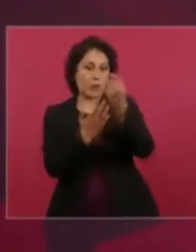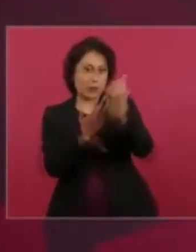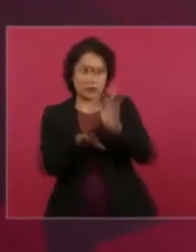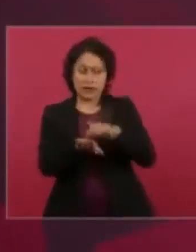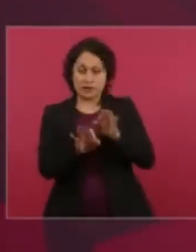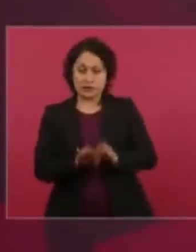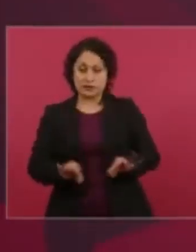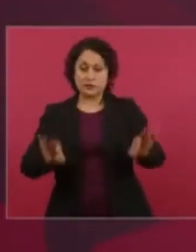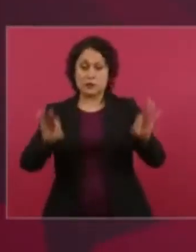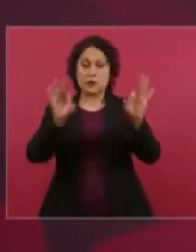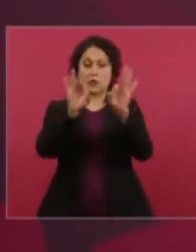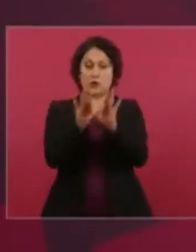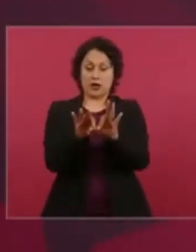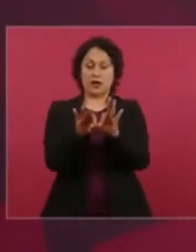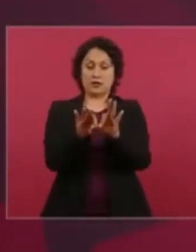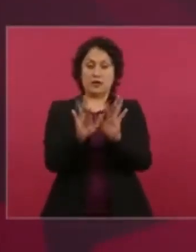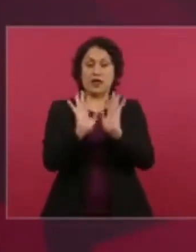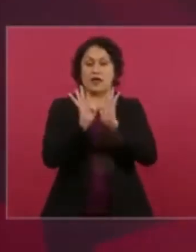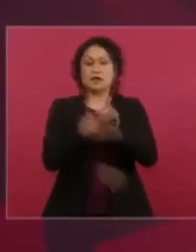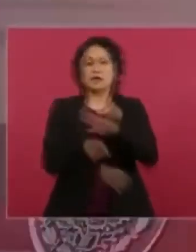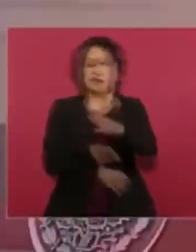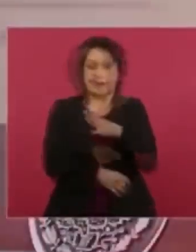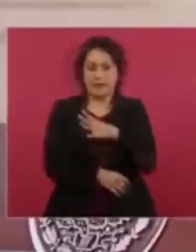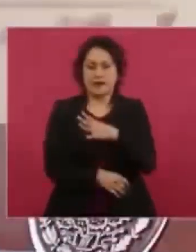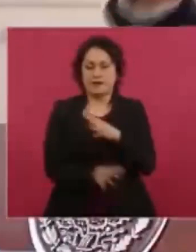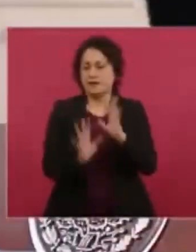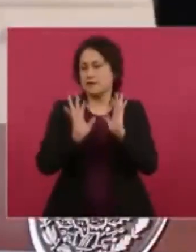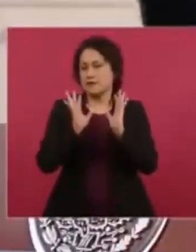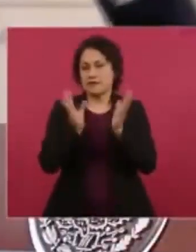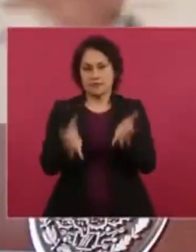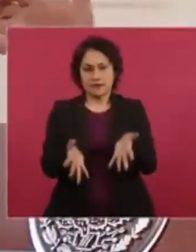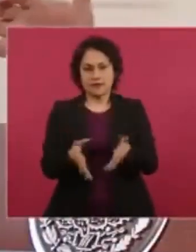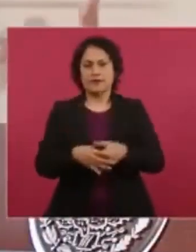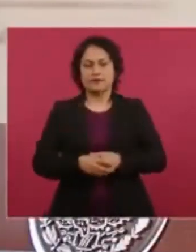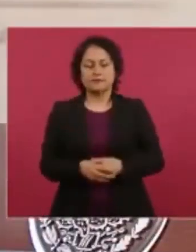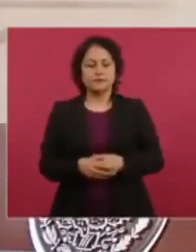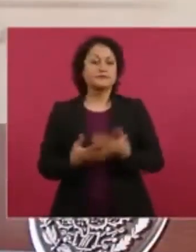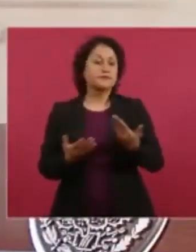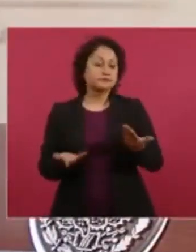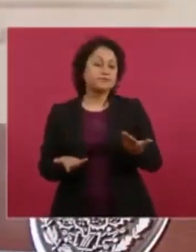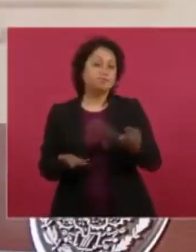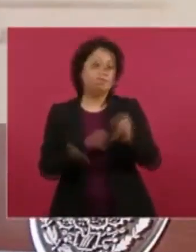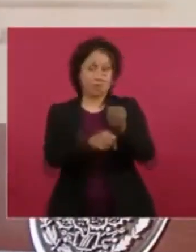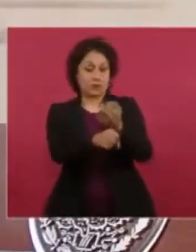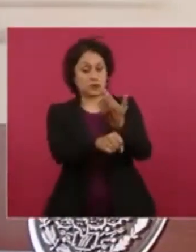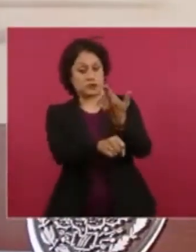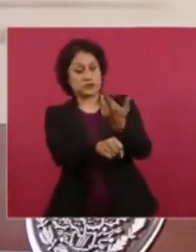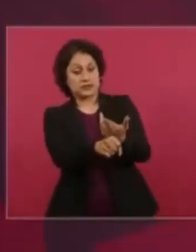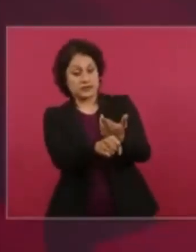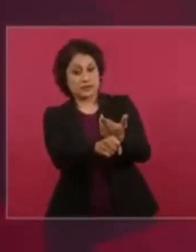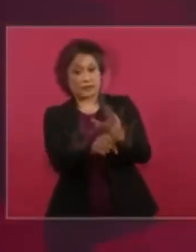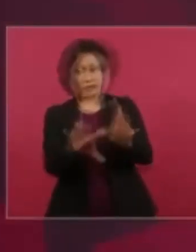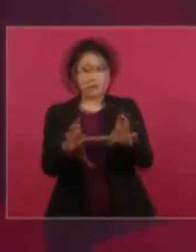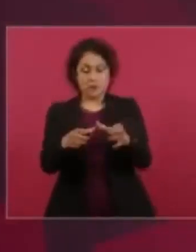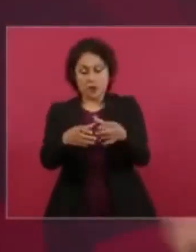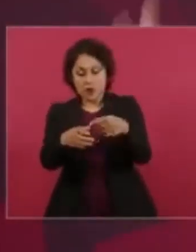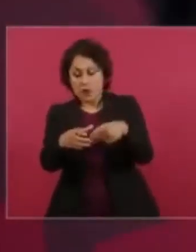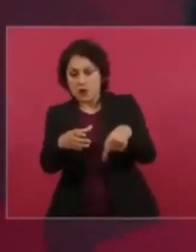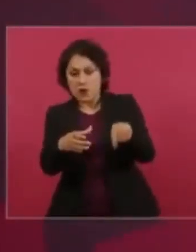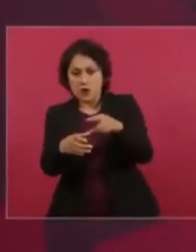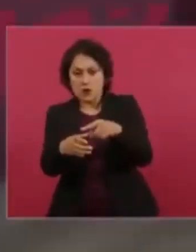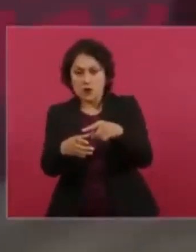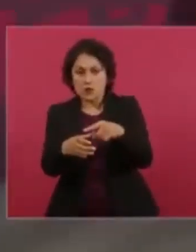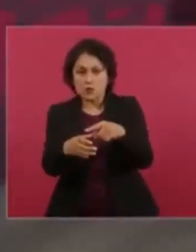prioritarios tienen responsables. Independientemente de la secretaría de qué se trate,